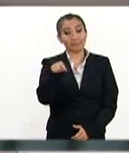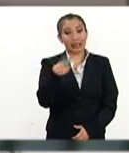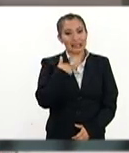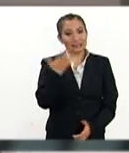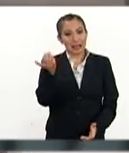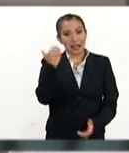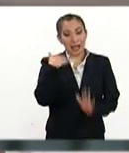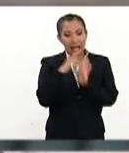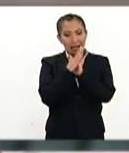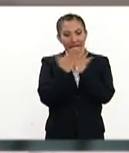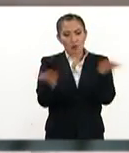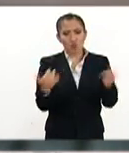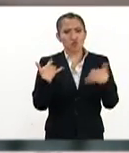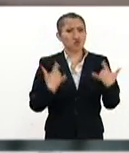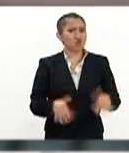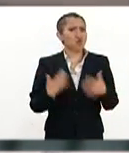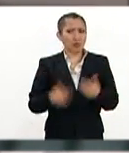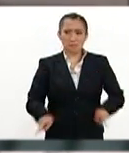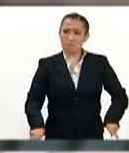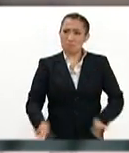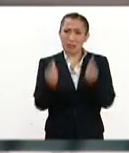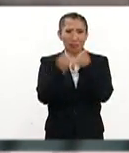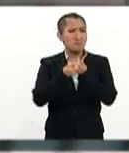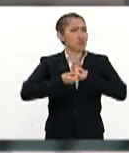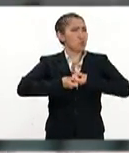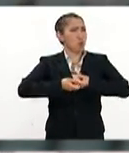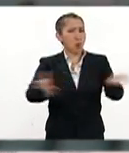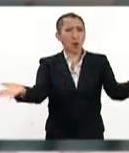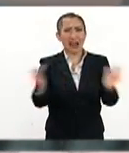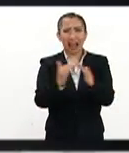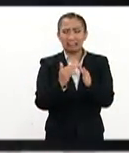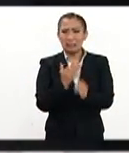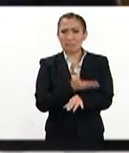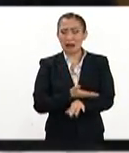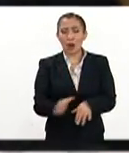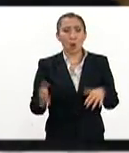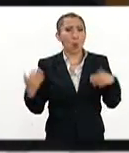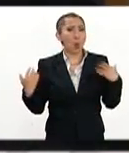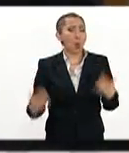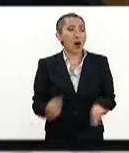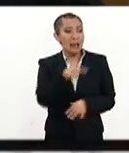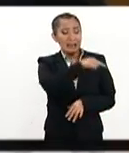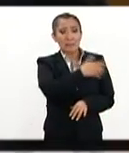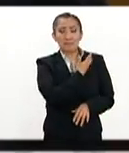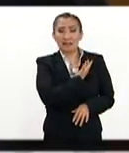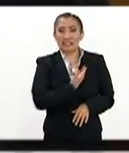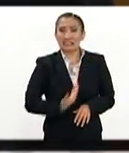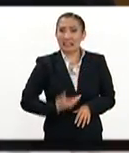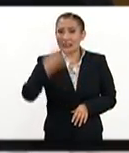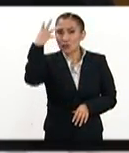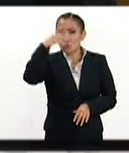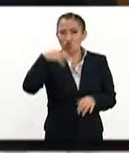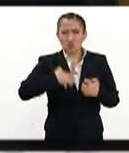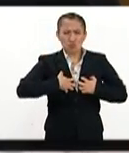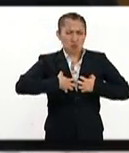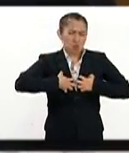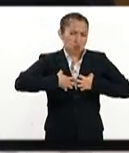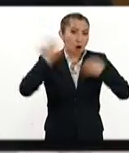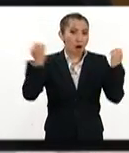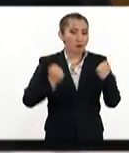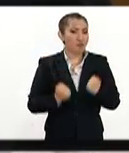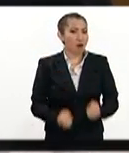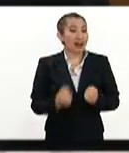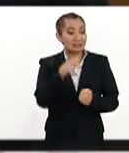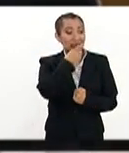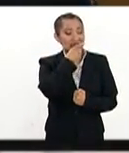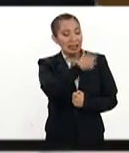un fenómeno editorial, este libro, Furia y Fuego en la Casa Blanca, pero sí, obviamente Trump está enojado porque lo menos que se